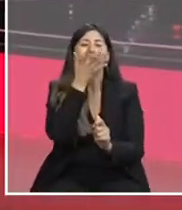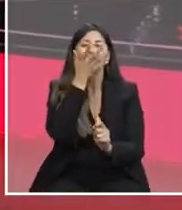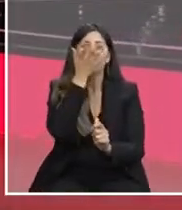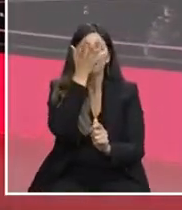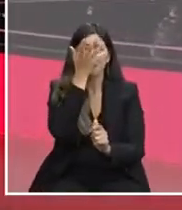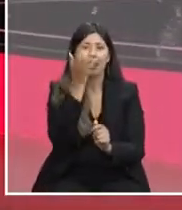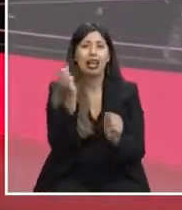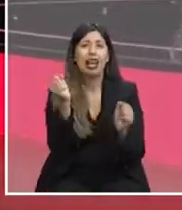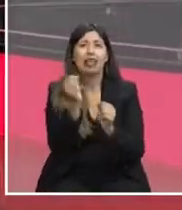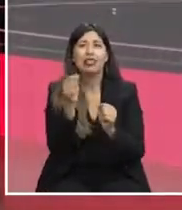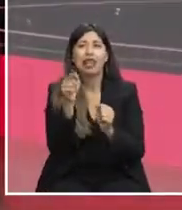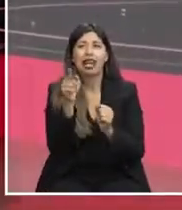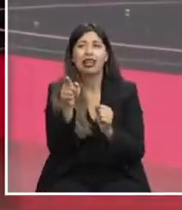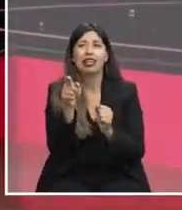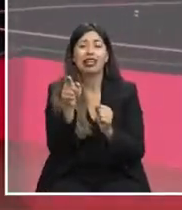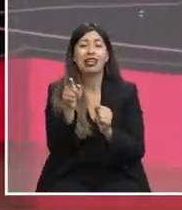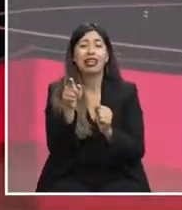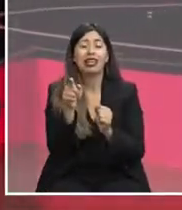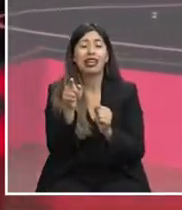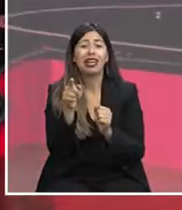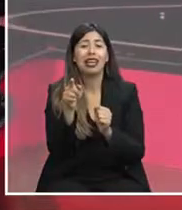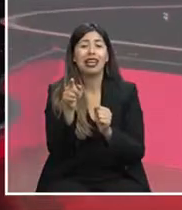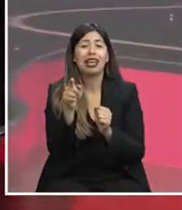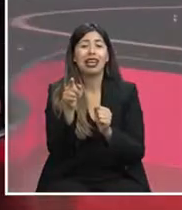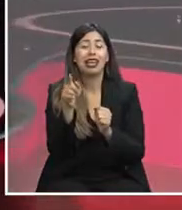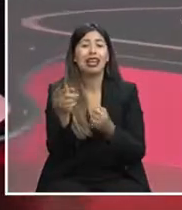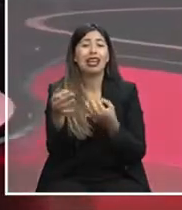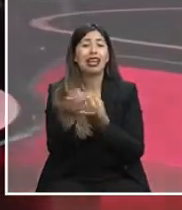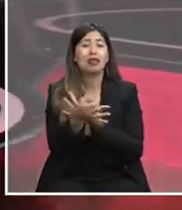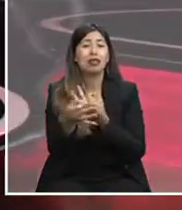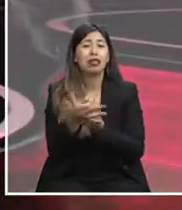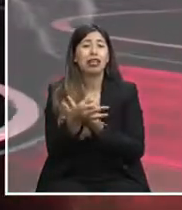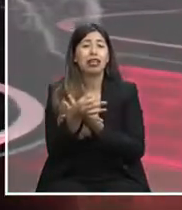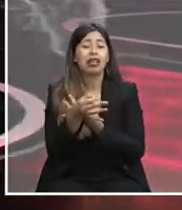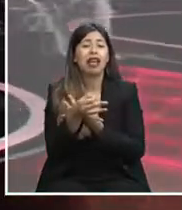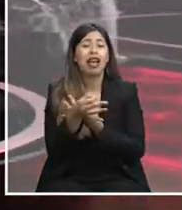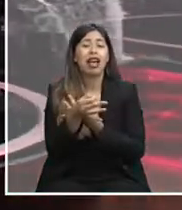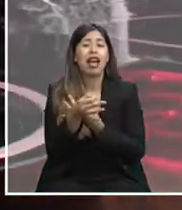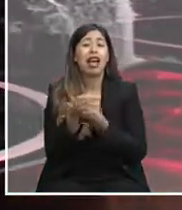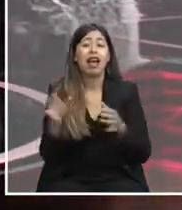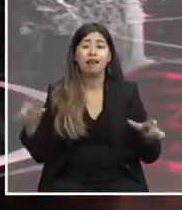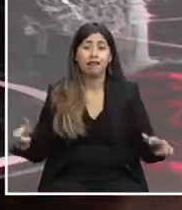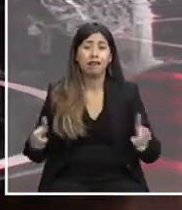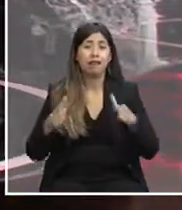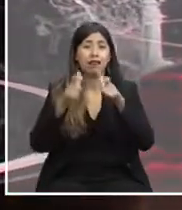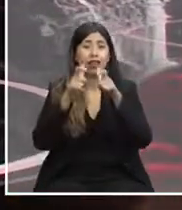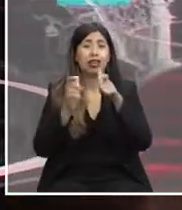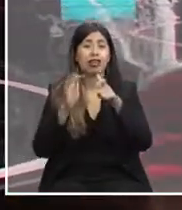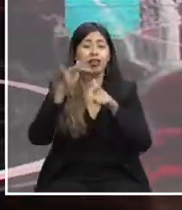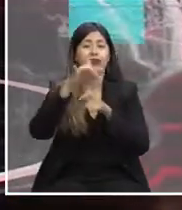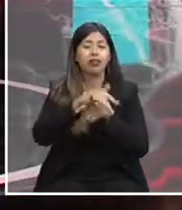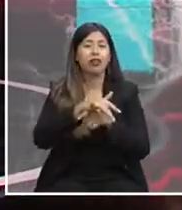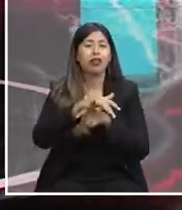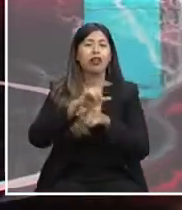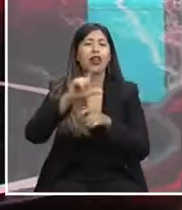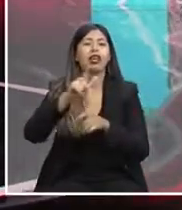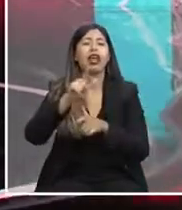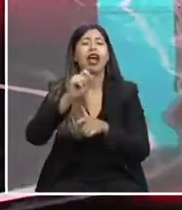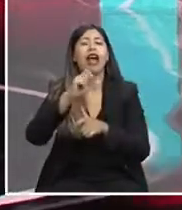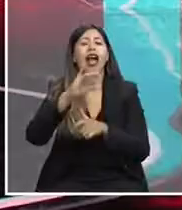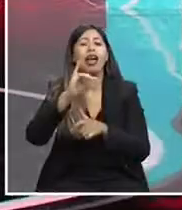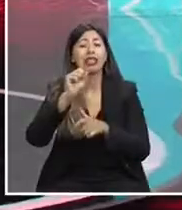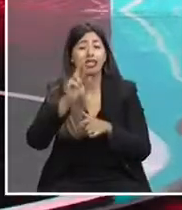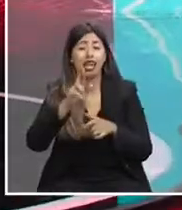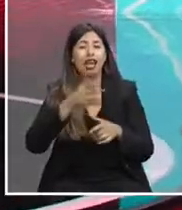cuando Felipe nos comentaba este vínculo que hay entre los volcanes, el cambio climático y los glaciares, bueno, vamos a